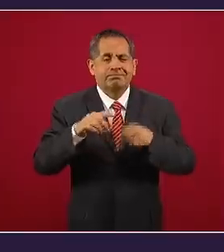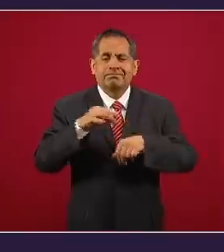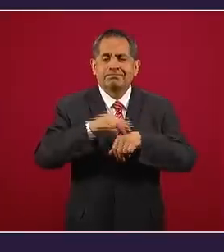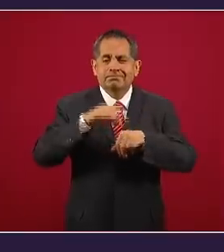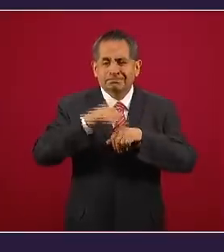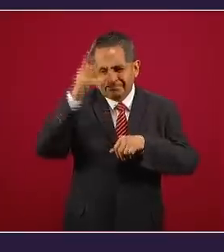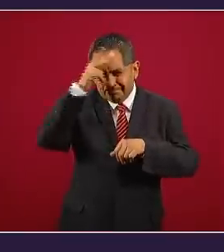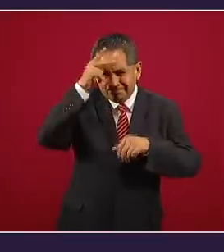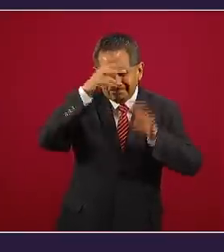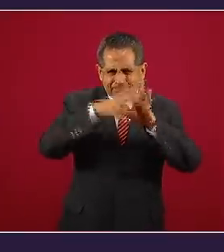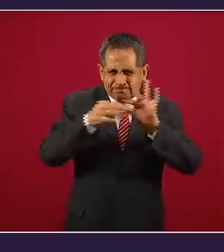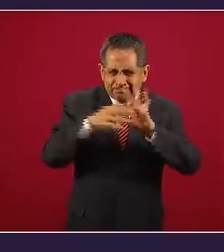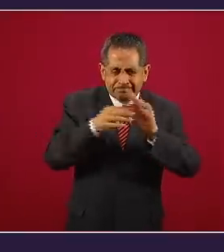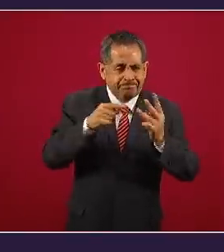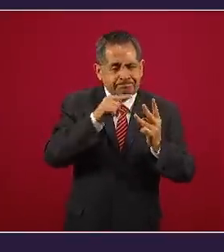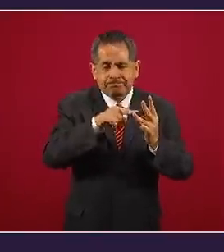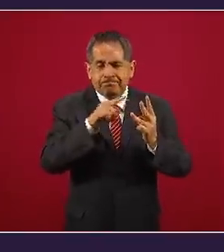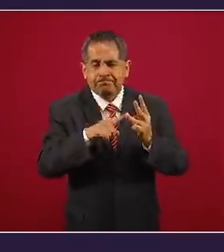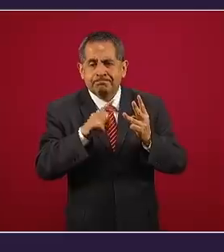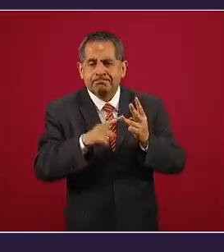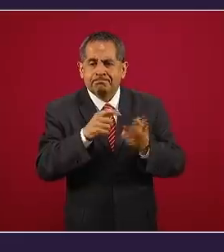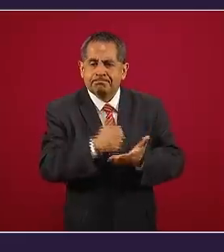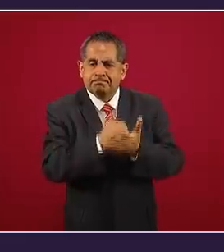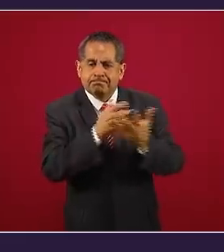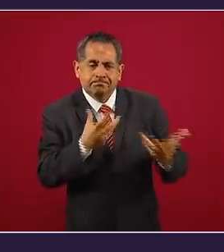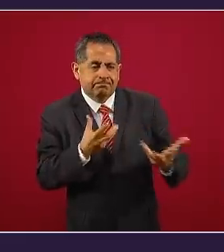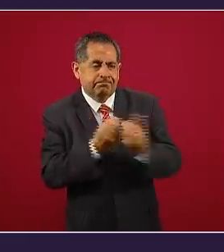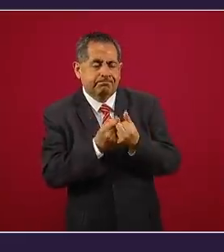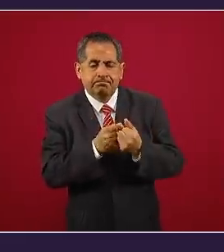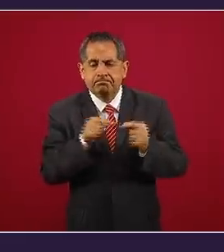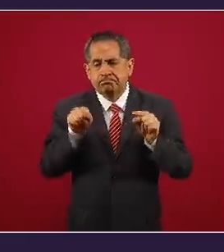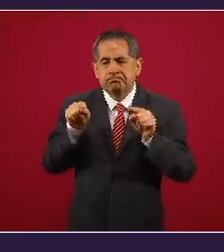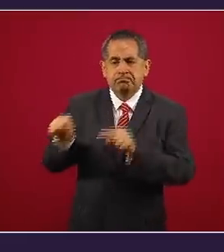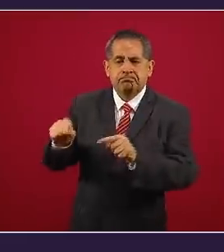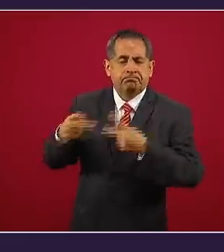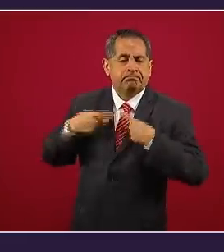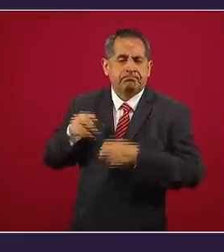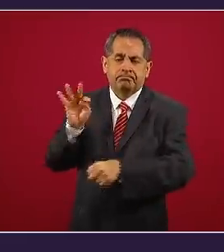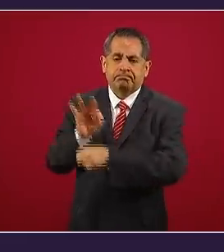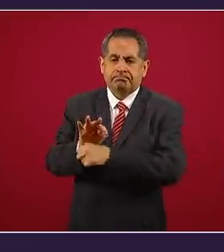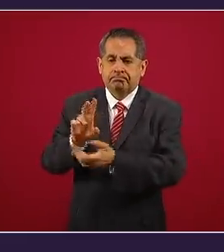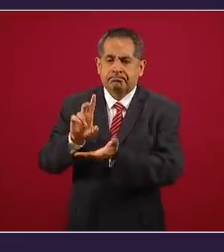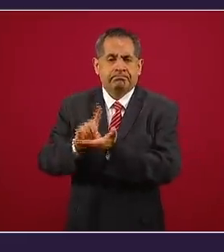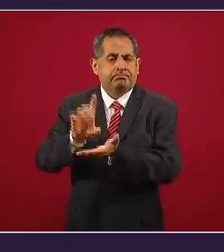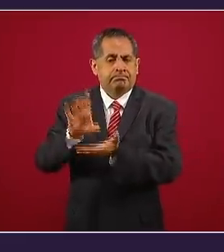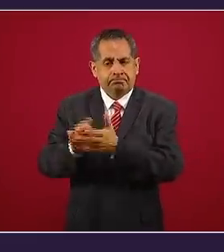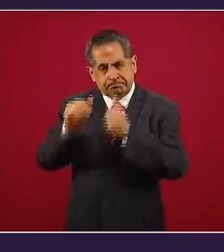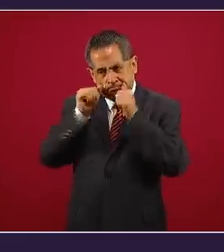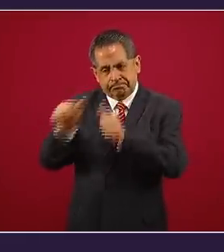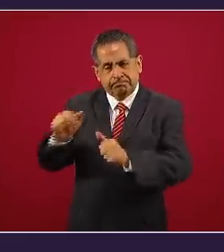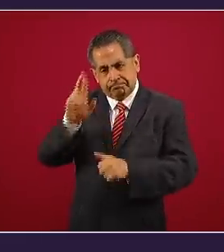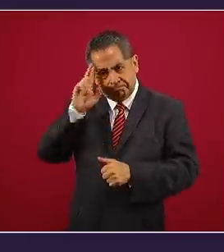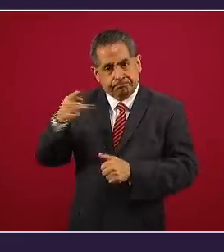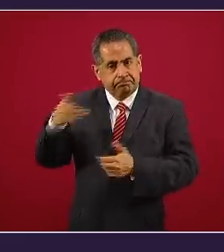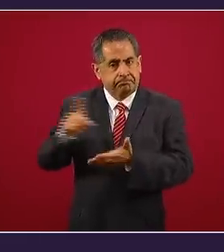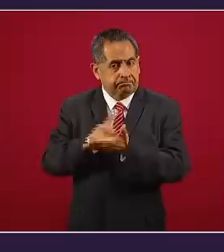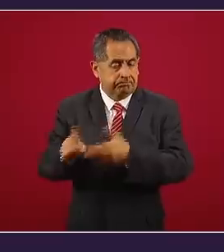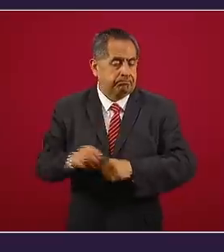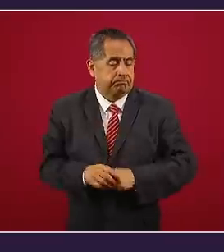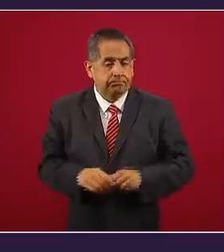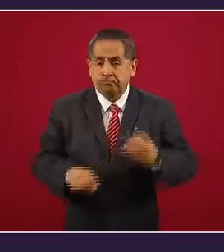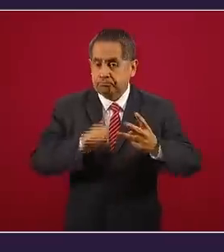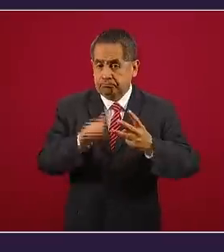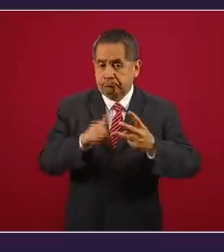de cara a la promoción siempre de los derechos de las personas con discapacidad el tercer el tercer compromiso el tercer